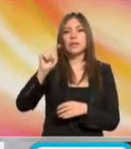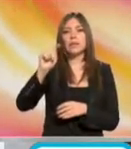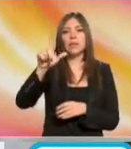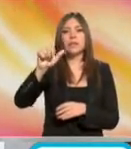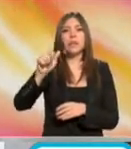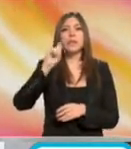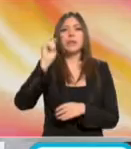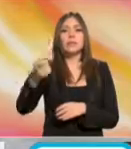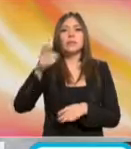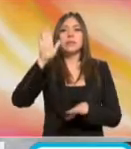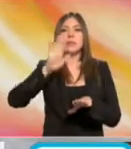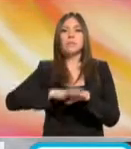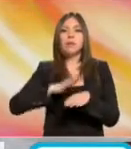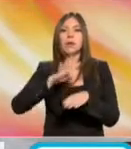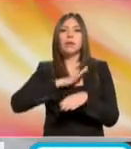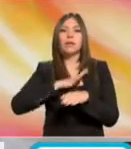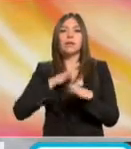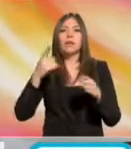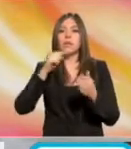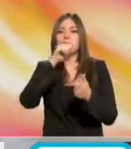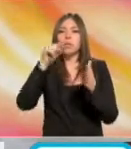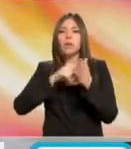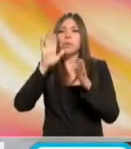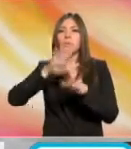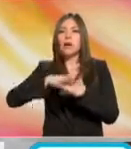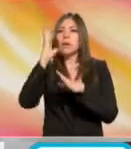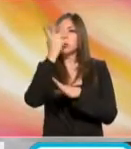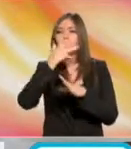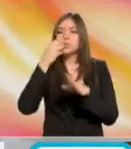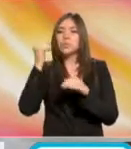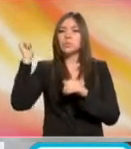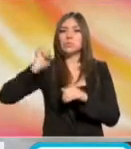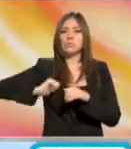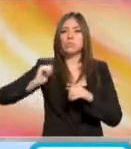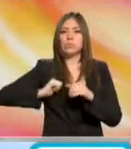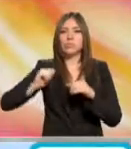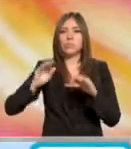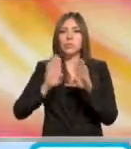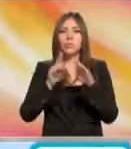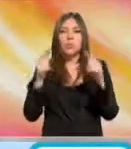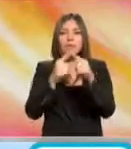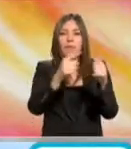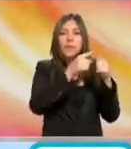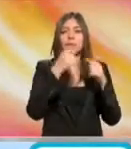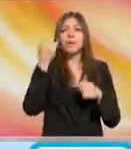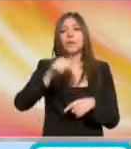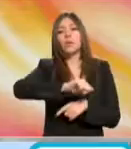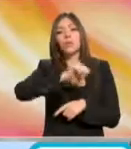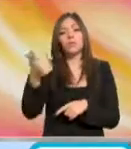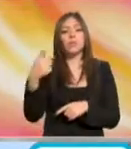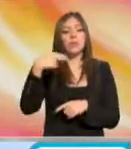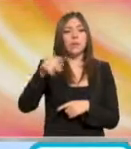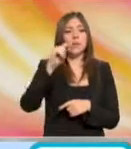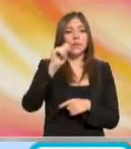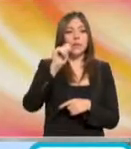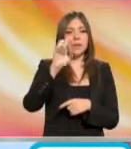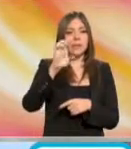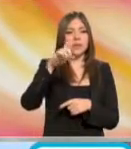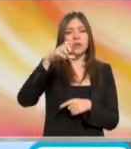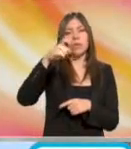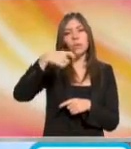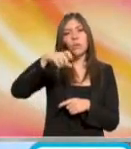que es una de las ruinas más bonitas con los frescos y demás, pero hay otra zona que se llama la zona de Tecuaque. En